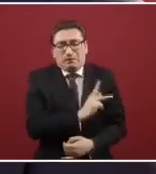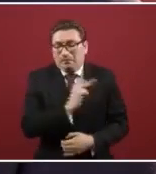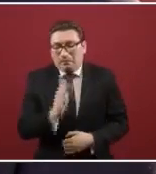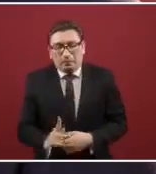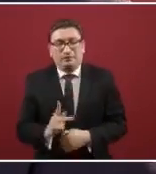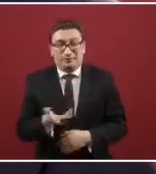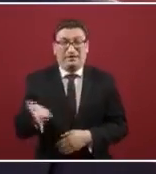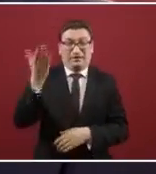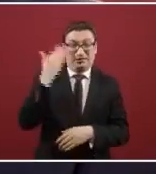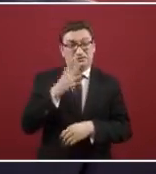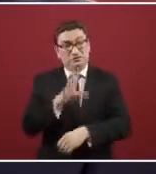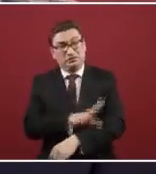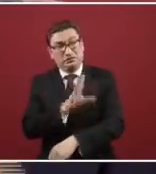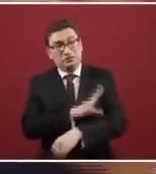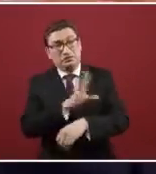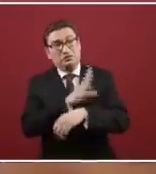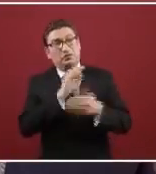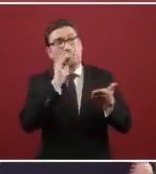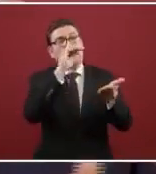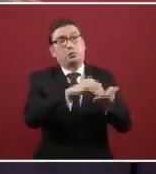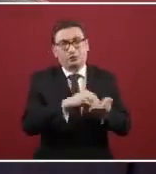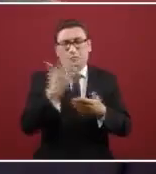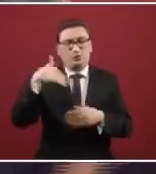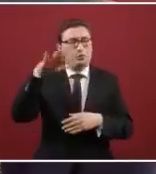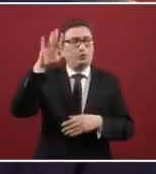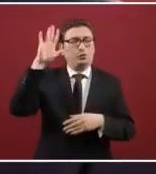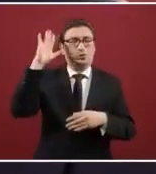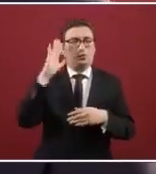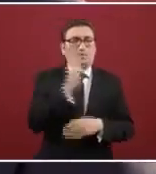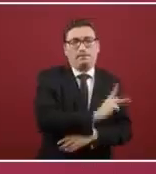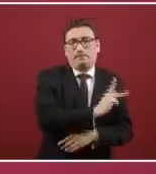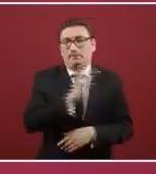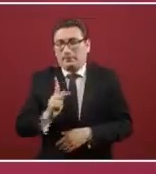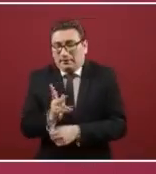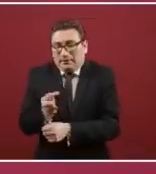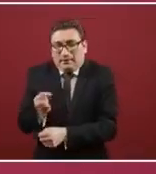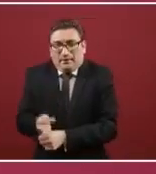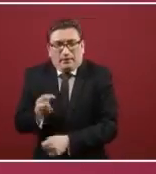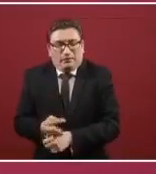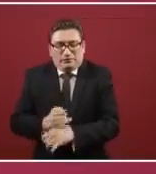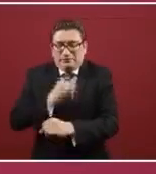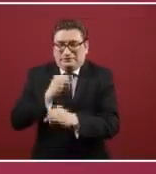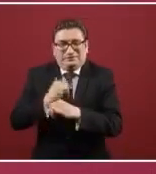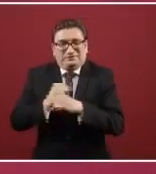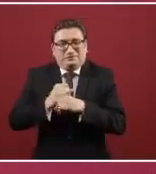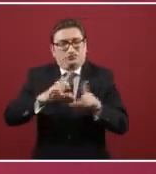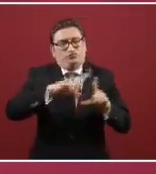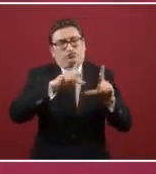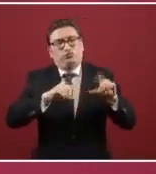La electricidad de aquel entonces es el equivalente al internet de nuestro